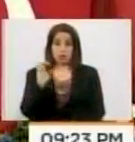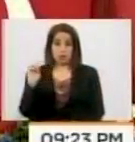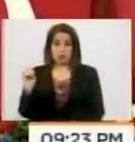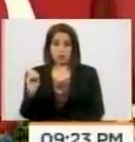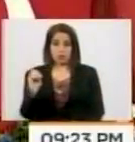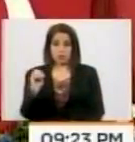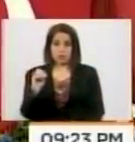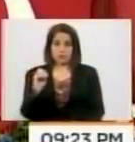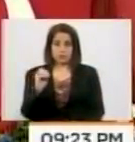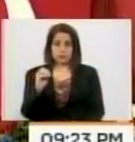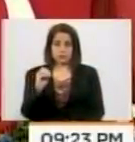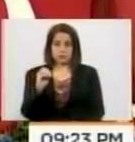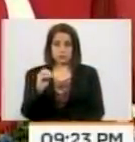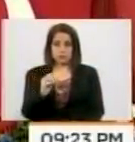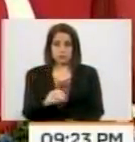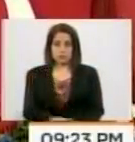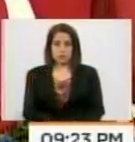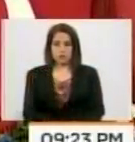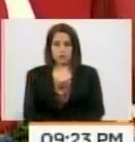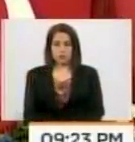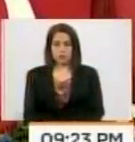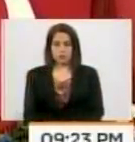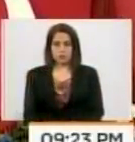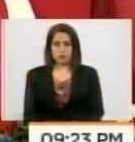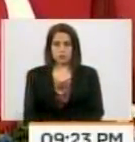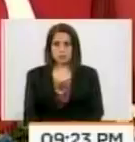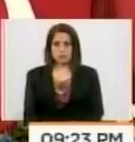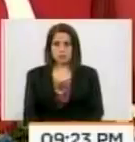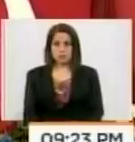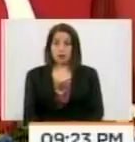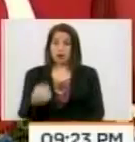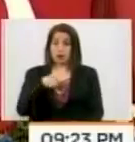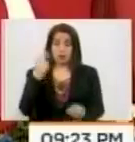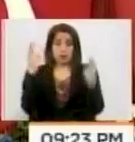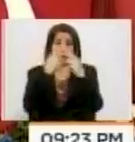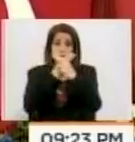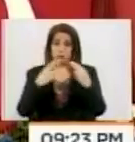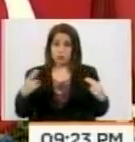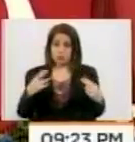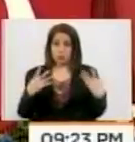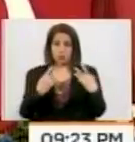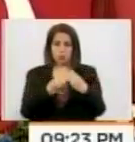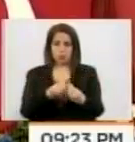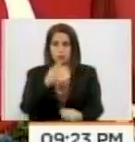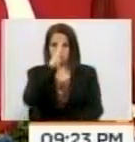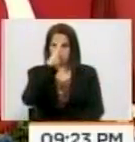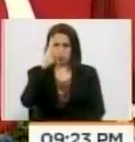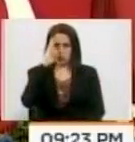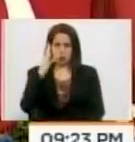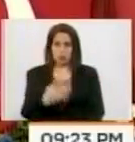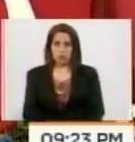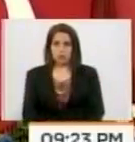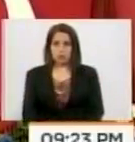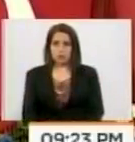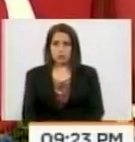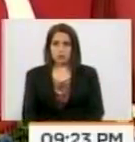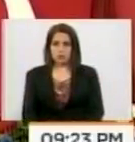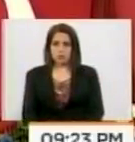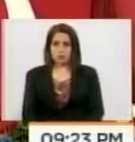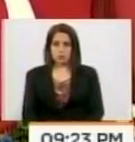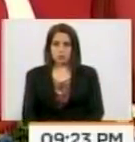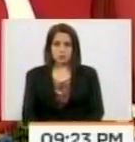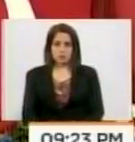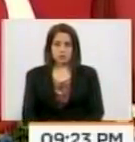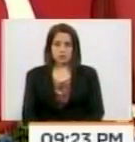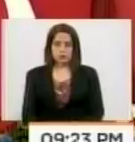dije, bueno, vamos. Yo me comprometí con Diosdado a estar aquí porque verdaderamente hay que reconocer